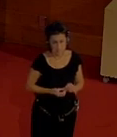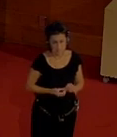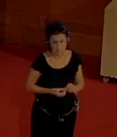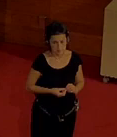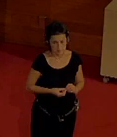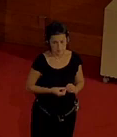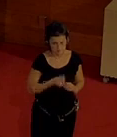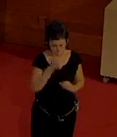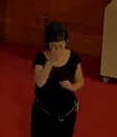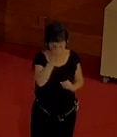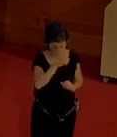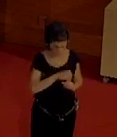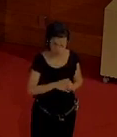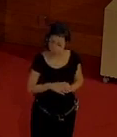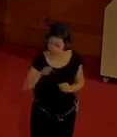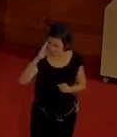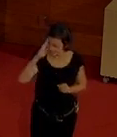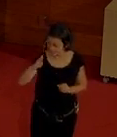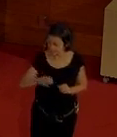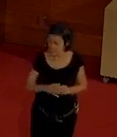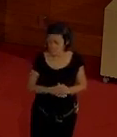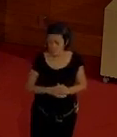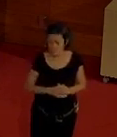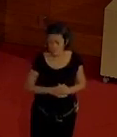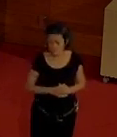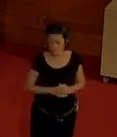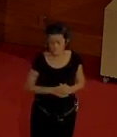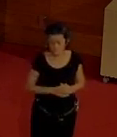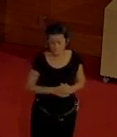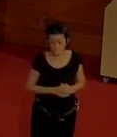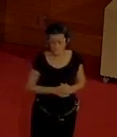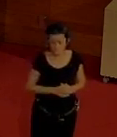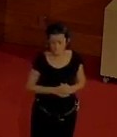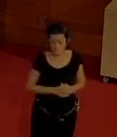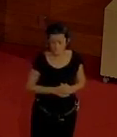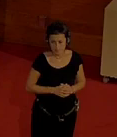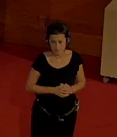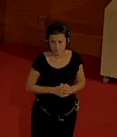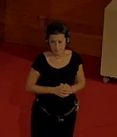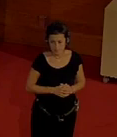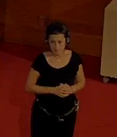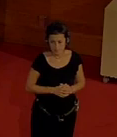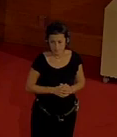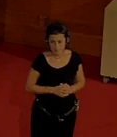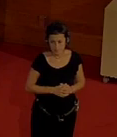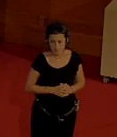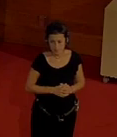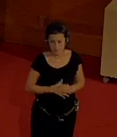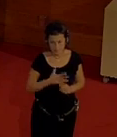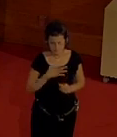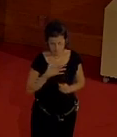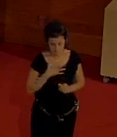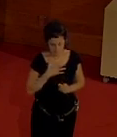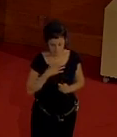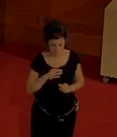tenemos Hola eh eh igual se podía situar yo creo que de otra forma